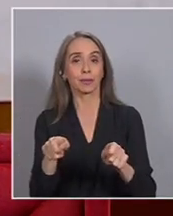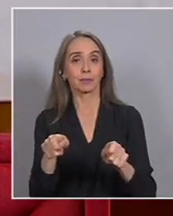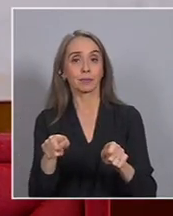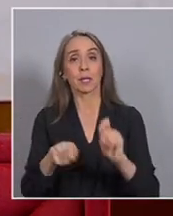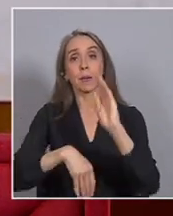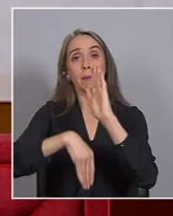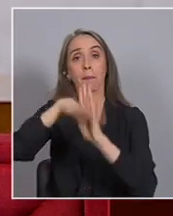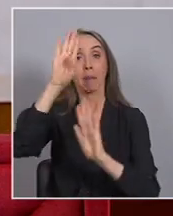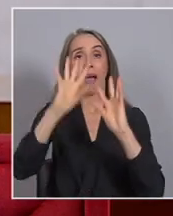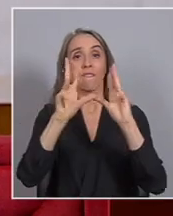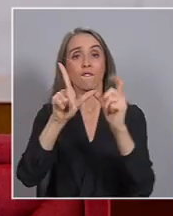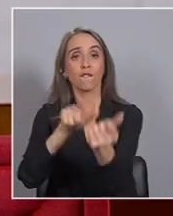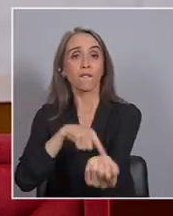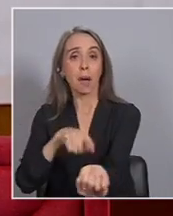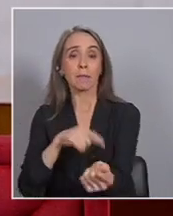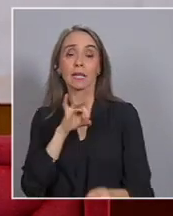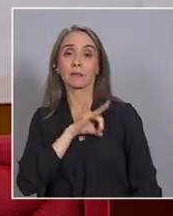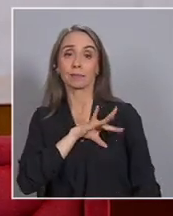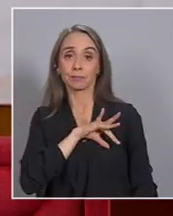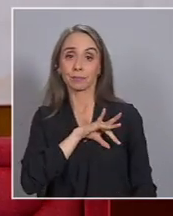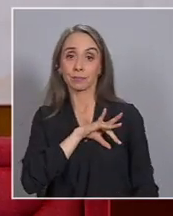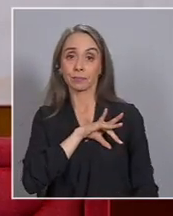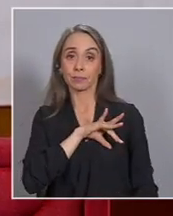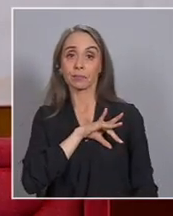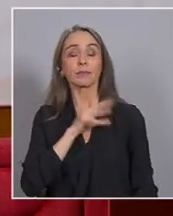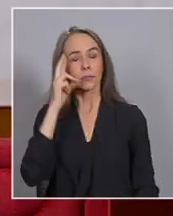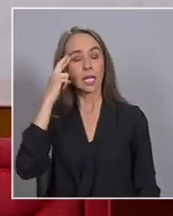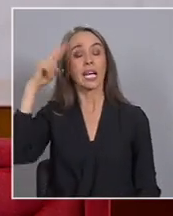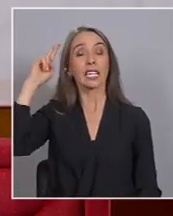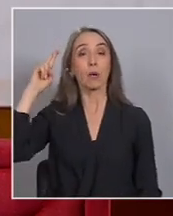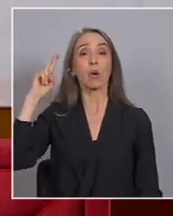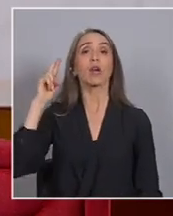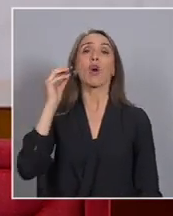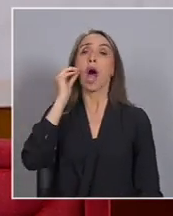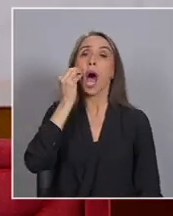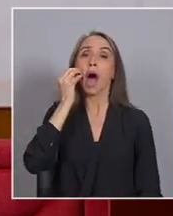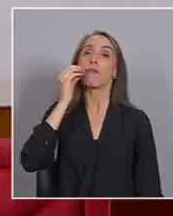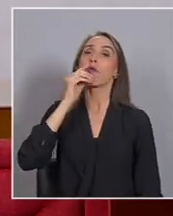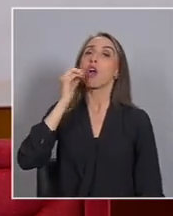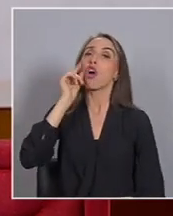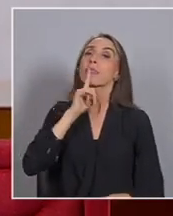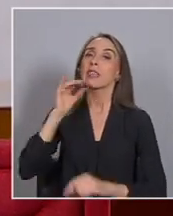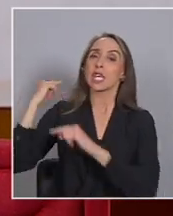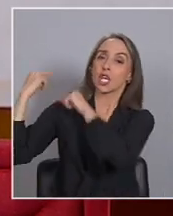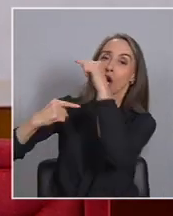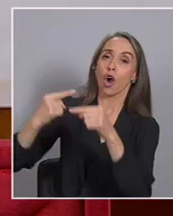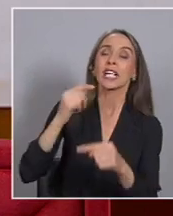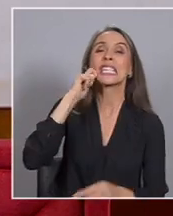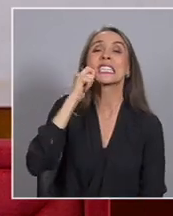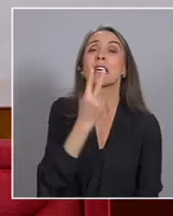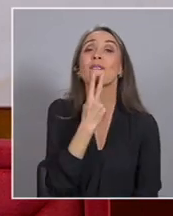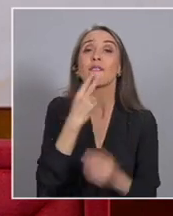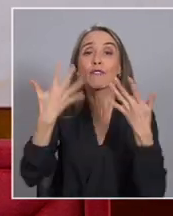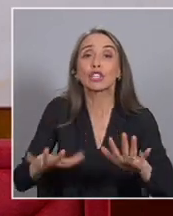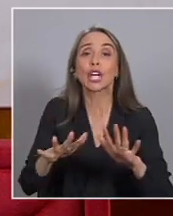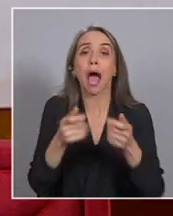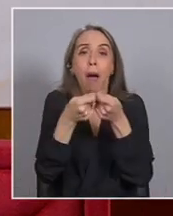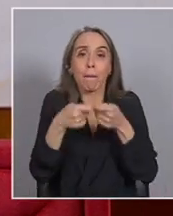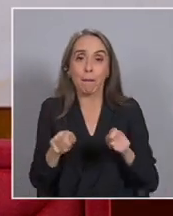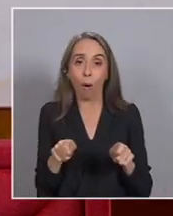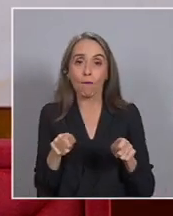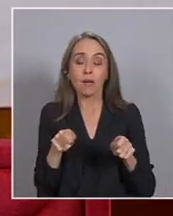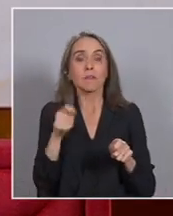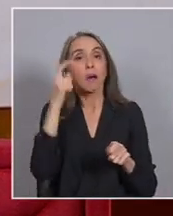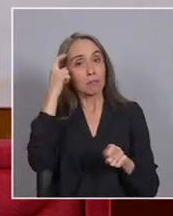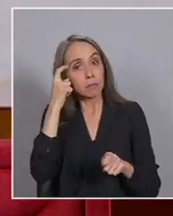La mayoría de las familias chilenas tiene un recuerdo generacional respecto a qué significa esta y los grandes